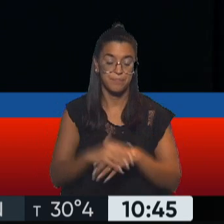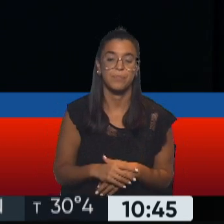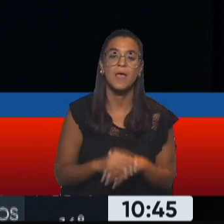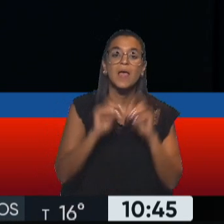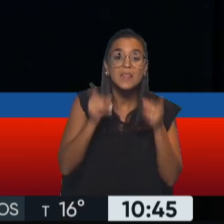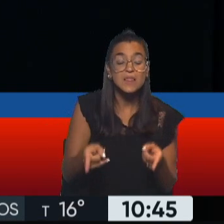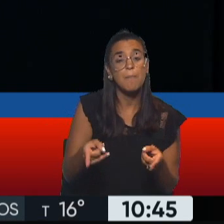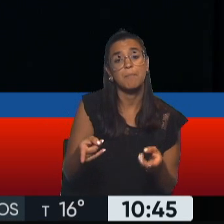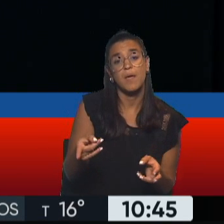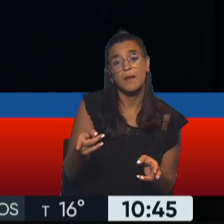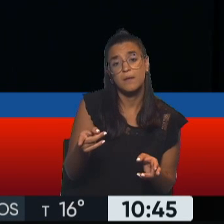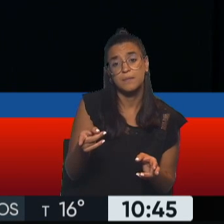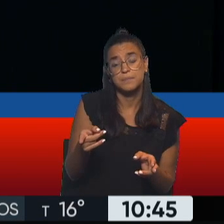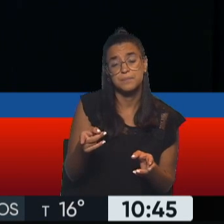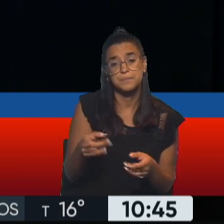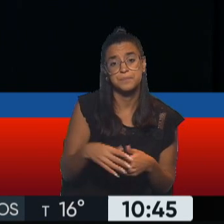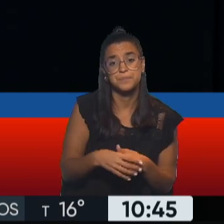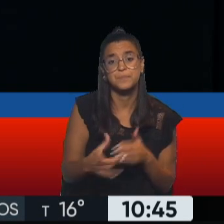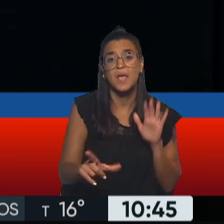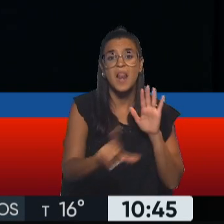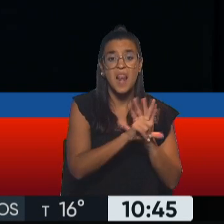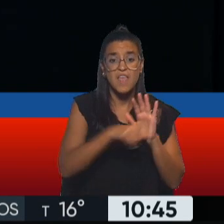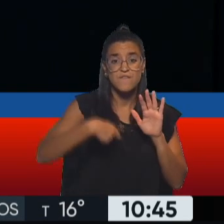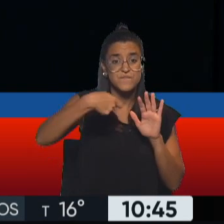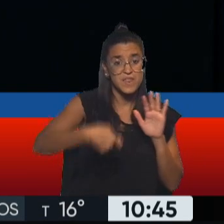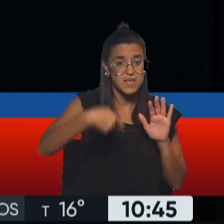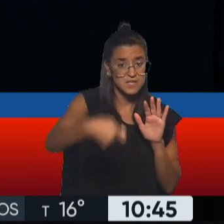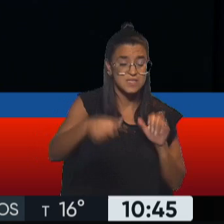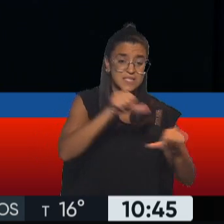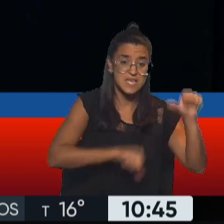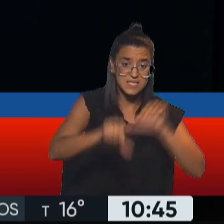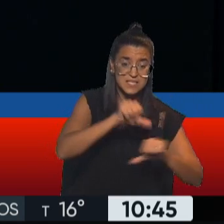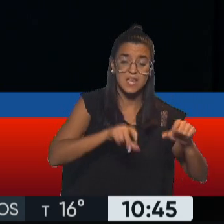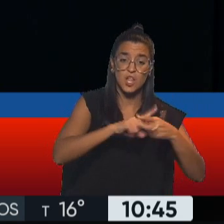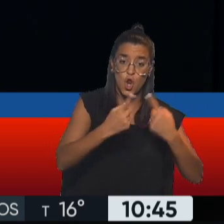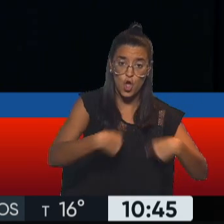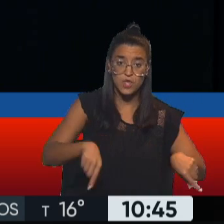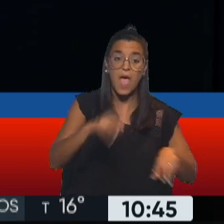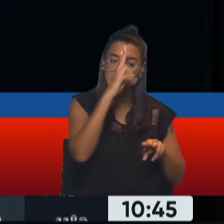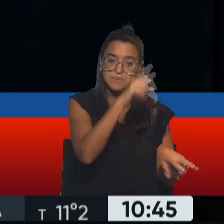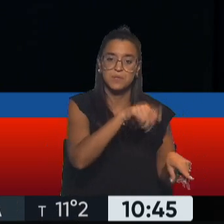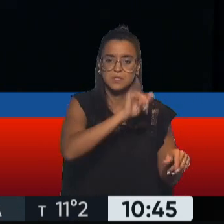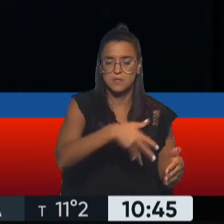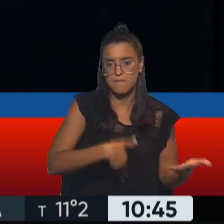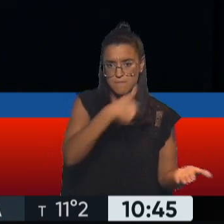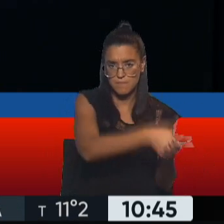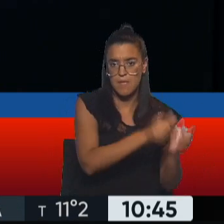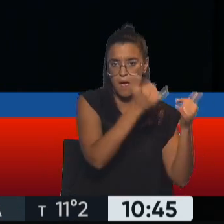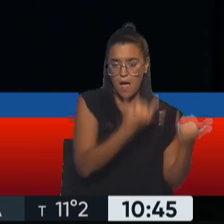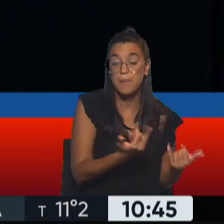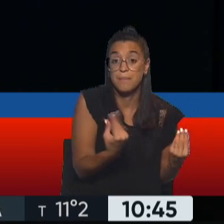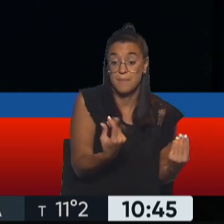también se va a respetar la ley de financiamiento de la ciencia y la tecnología, siempre bajo la visión de que